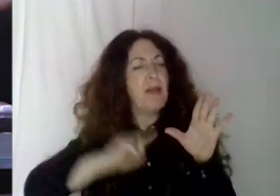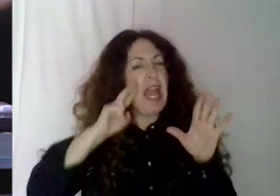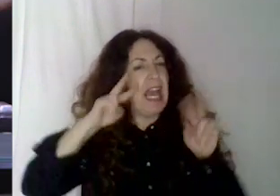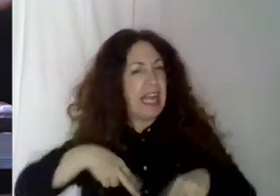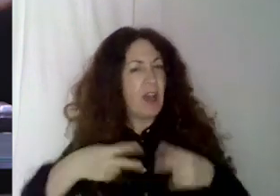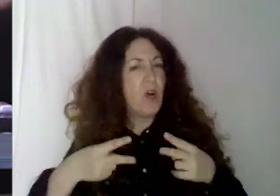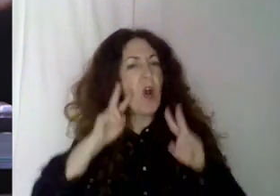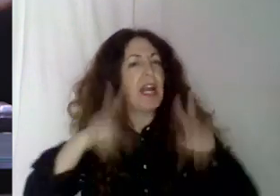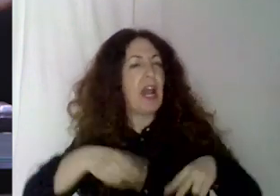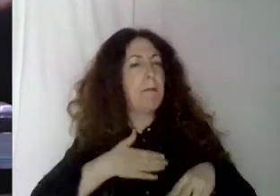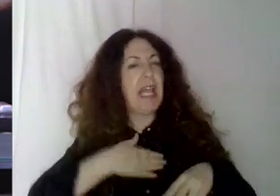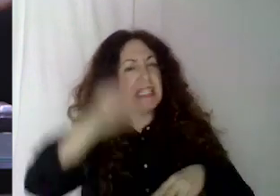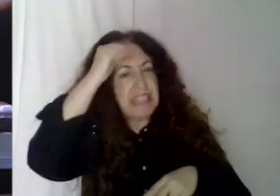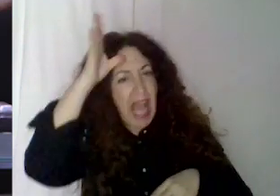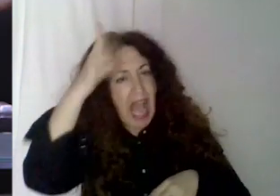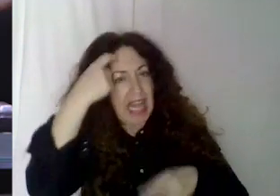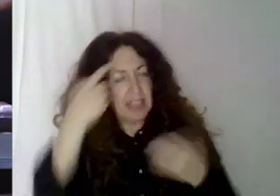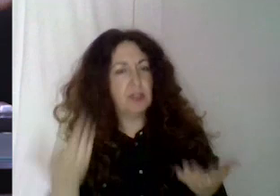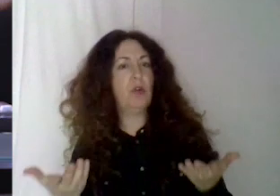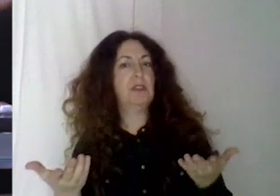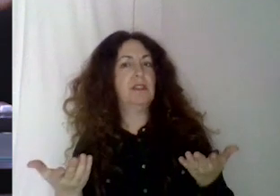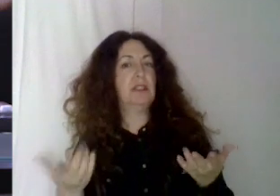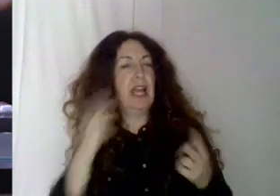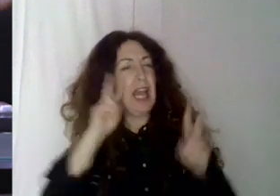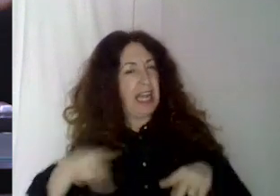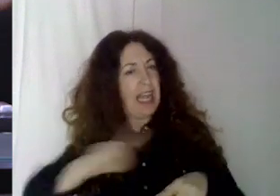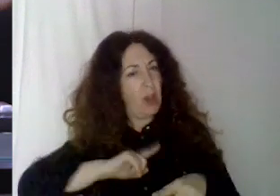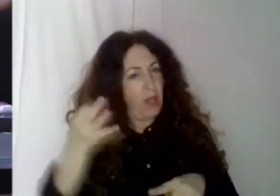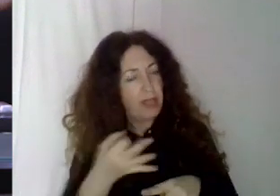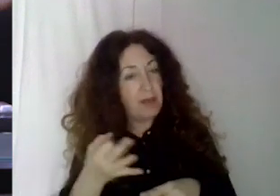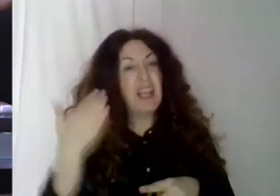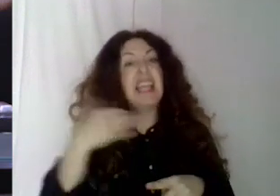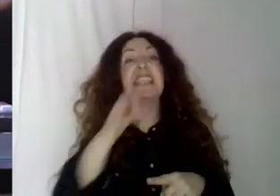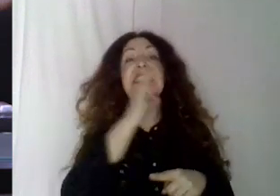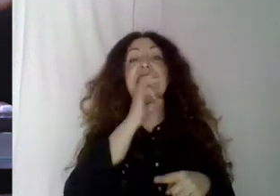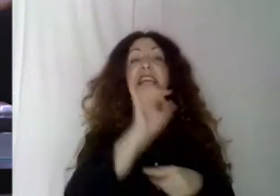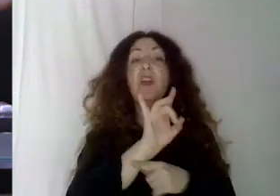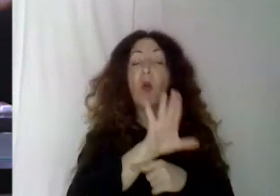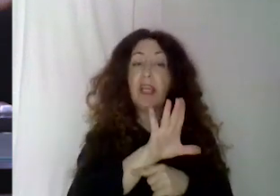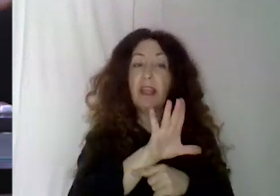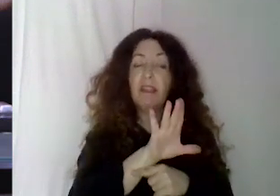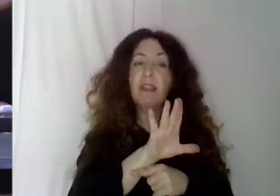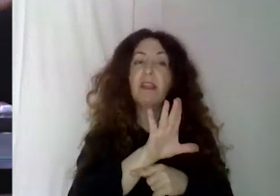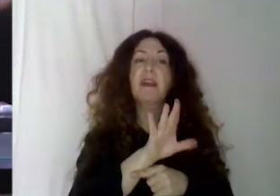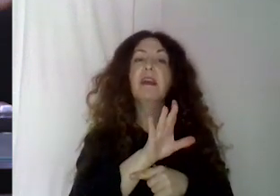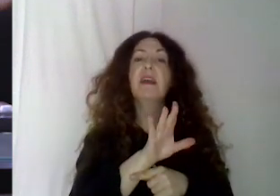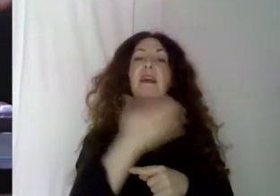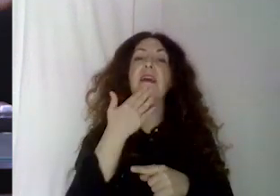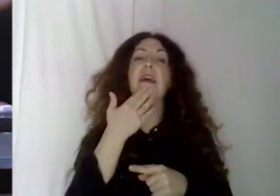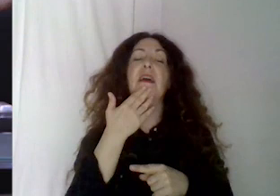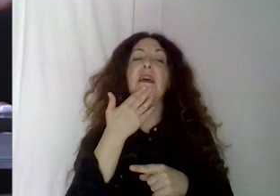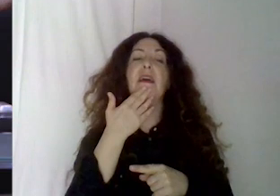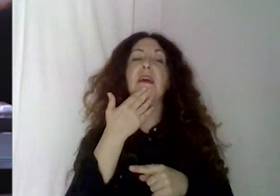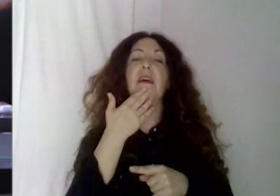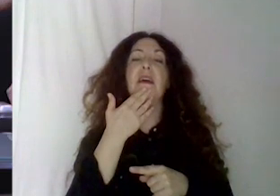es decir, que no sé si cuáles pueden ser los puntos de implicación entre nuestros